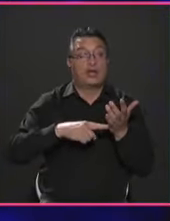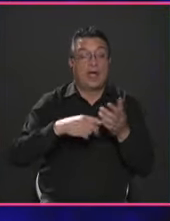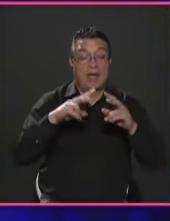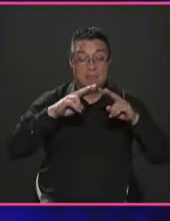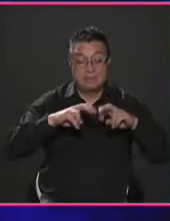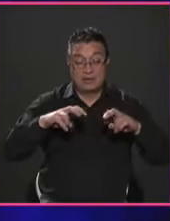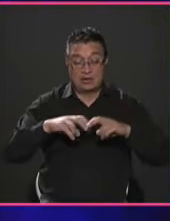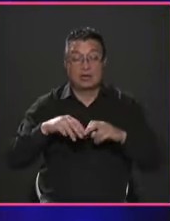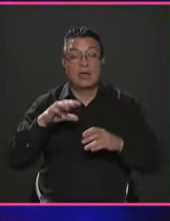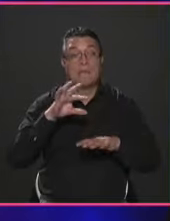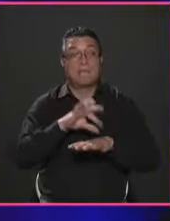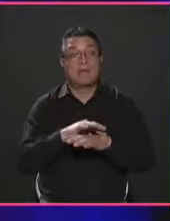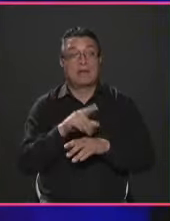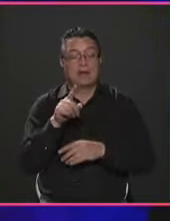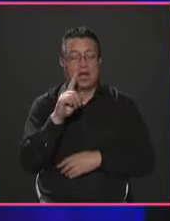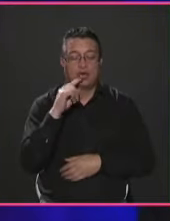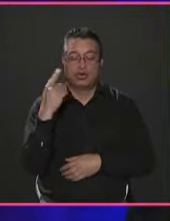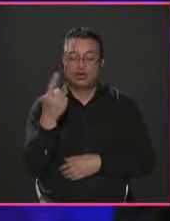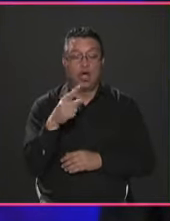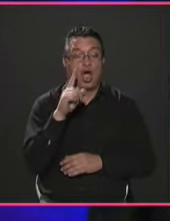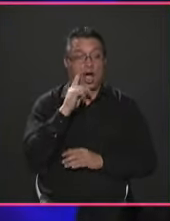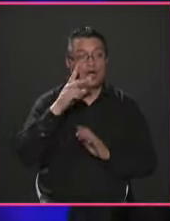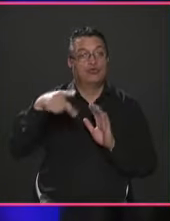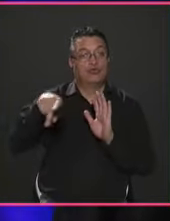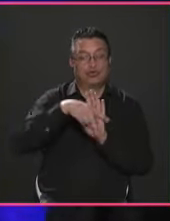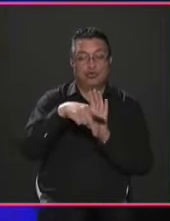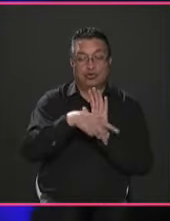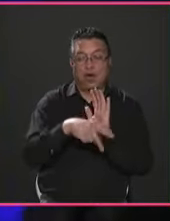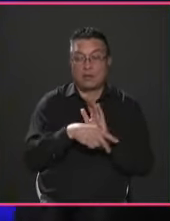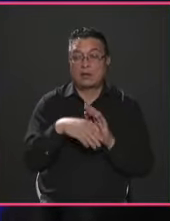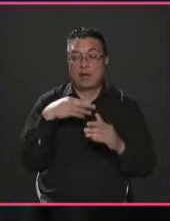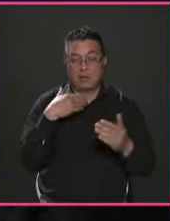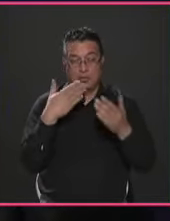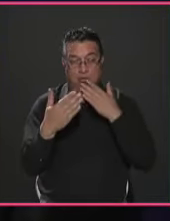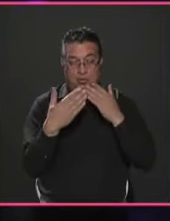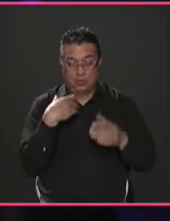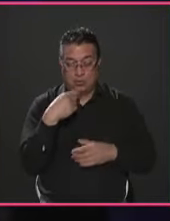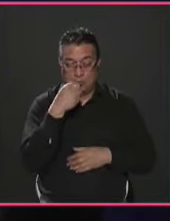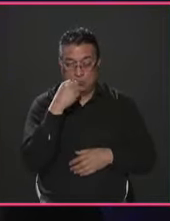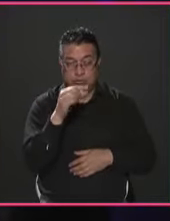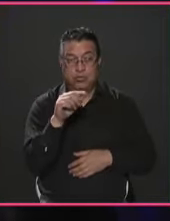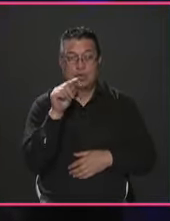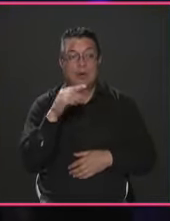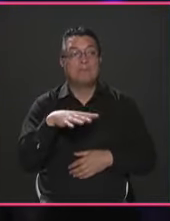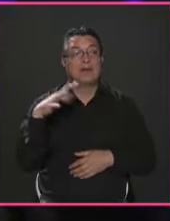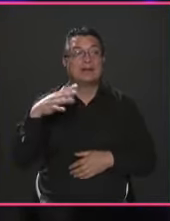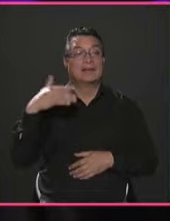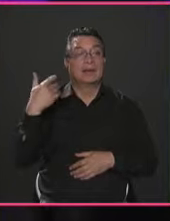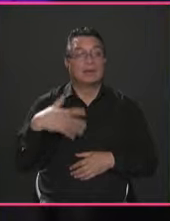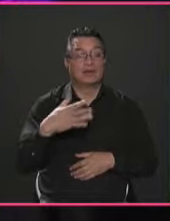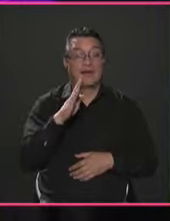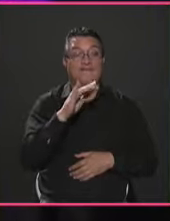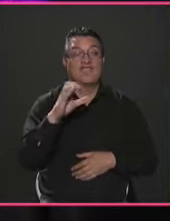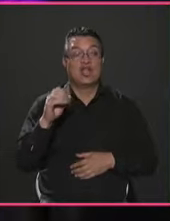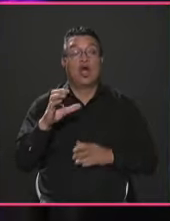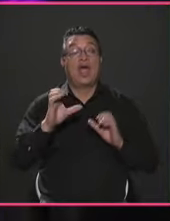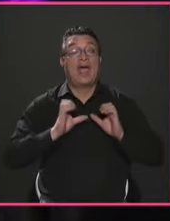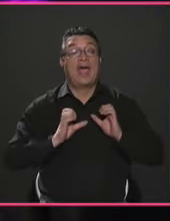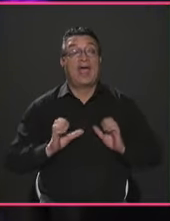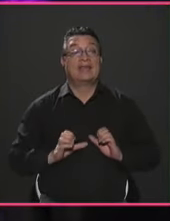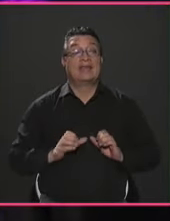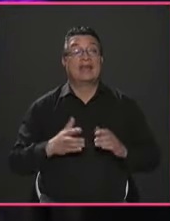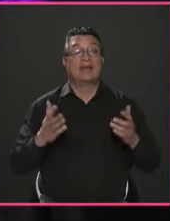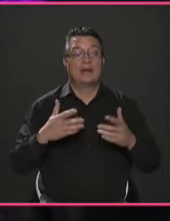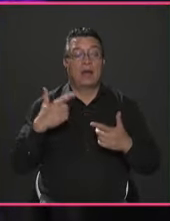médicas tiene cierta perspectiva normativa de lo que voy a hablar en un momento así que fundamentalmente de lo que se trata la bioética en